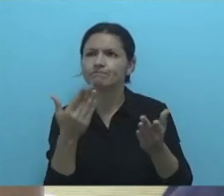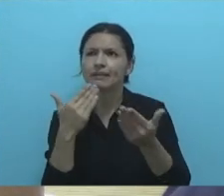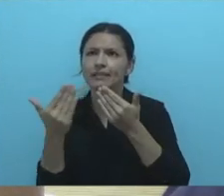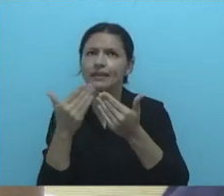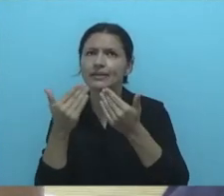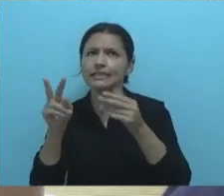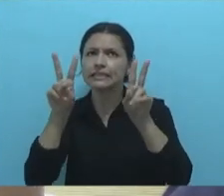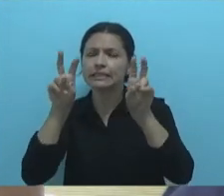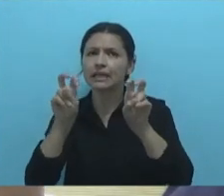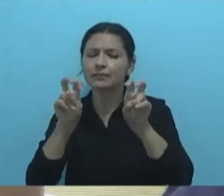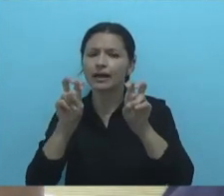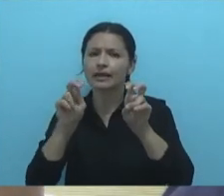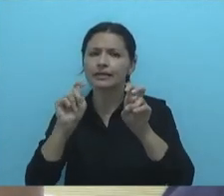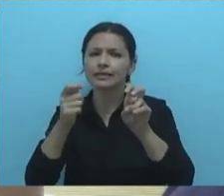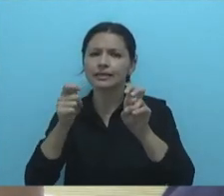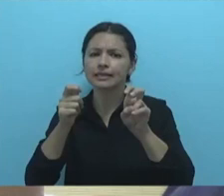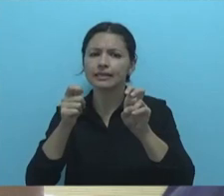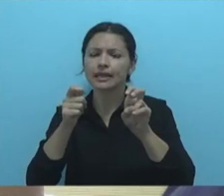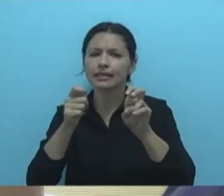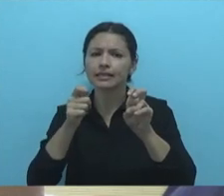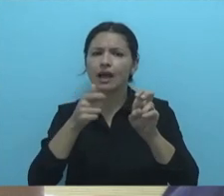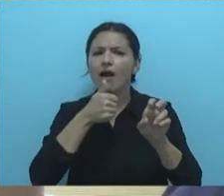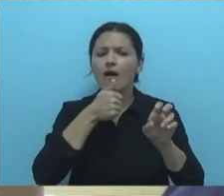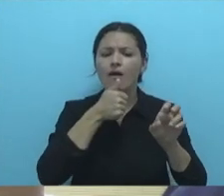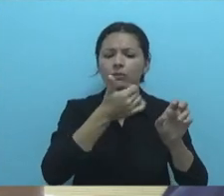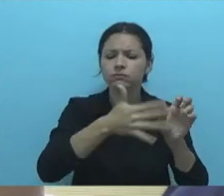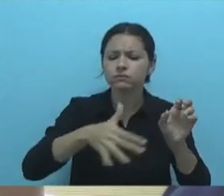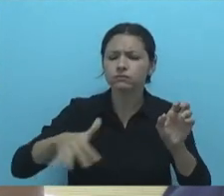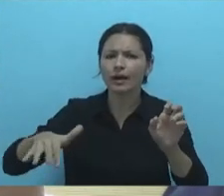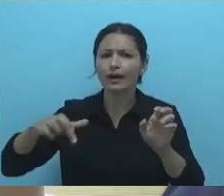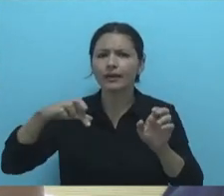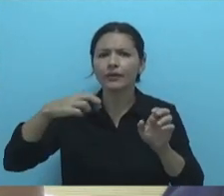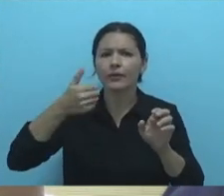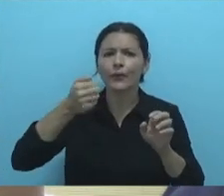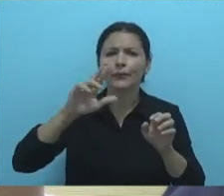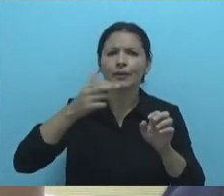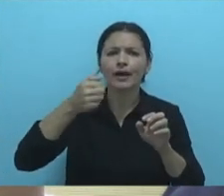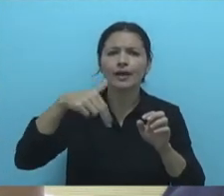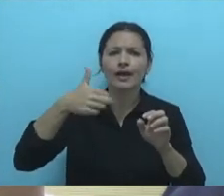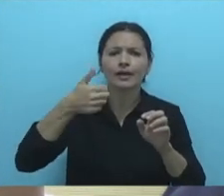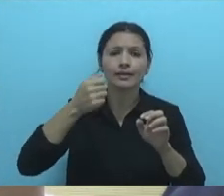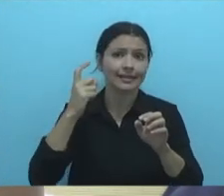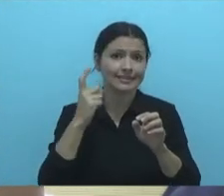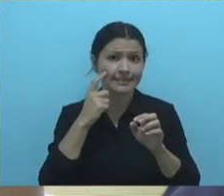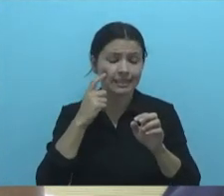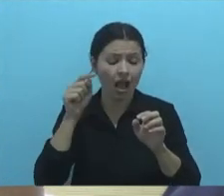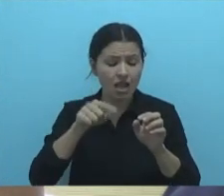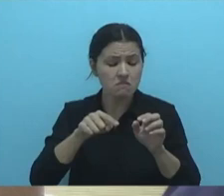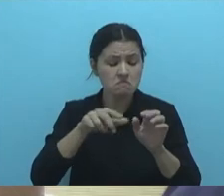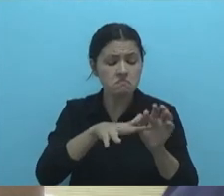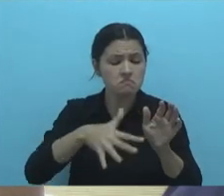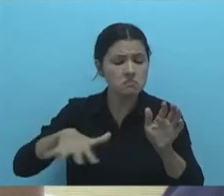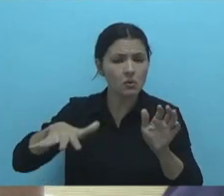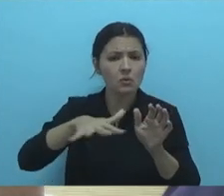quién se va a quedar con la vía troncal del Paraná allí ha vuelto a poner sobre el